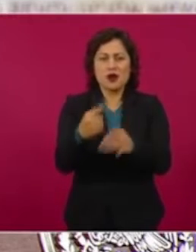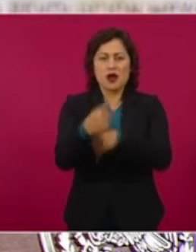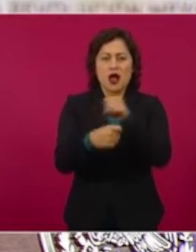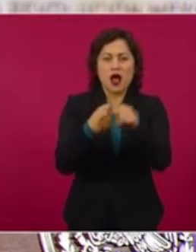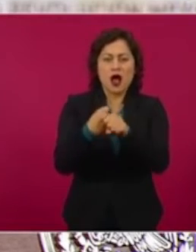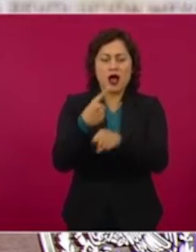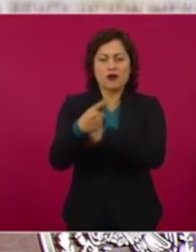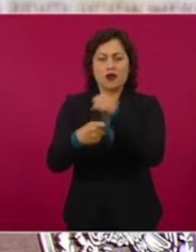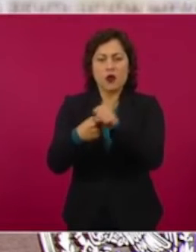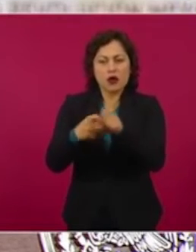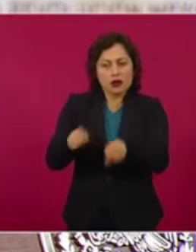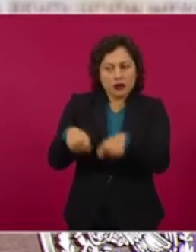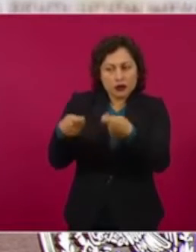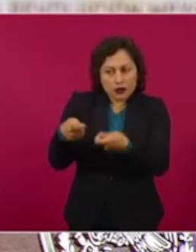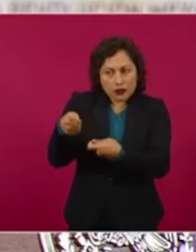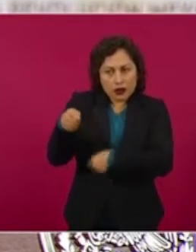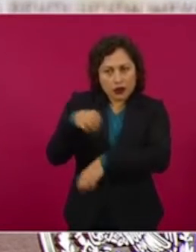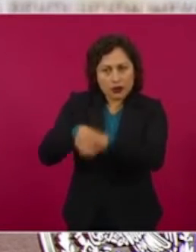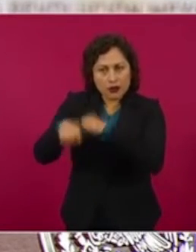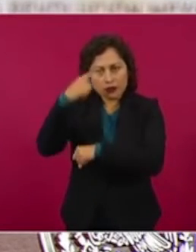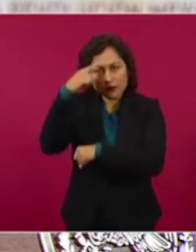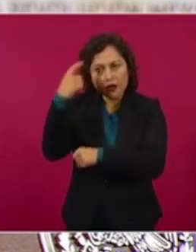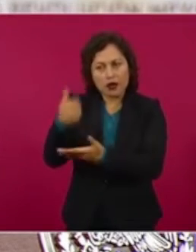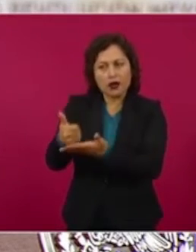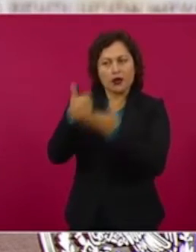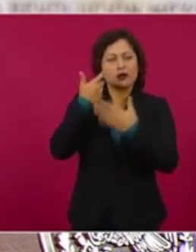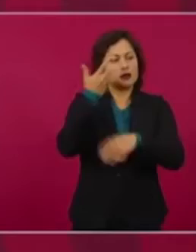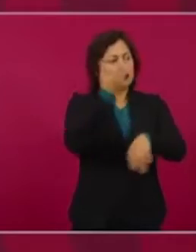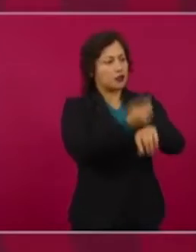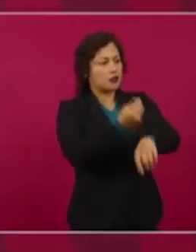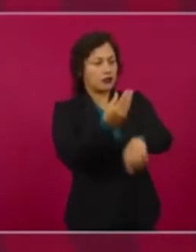mantenimiento a 8 carreteras.